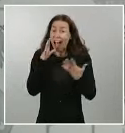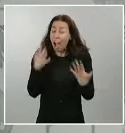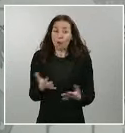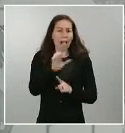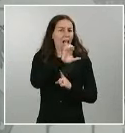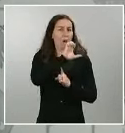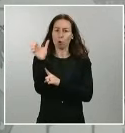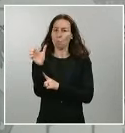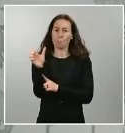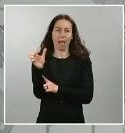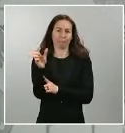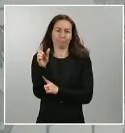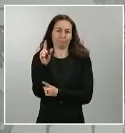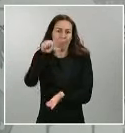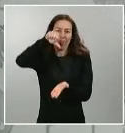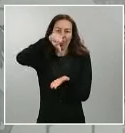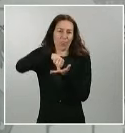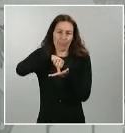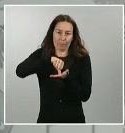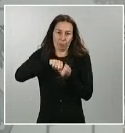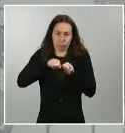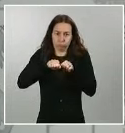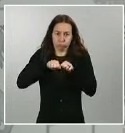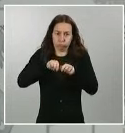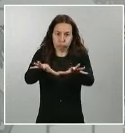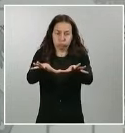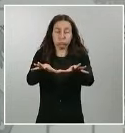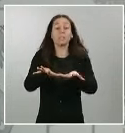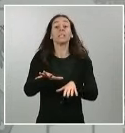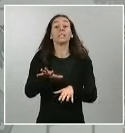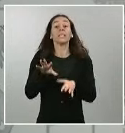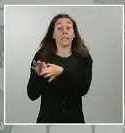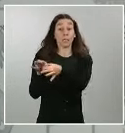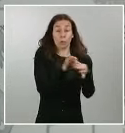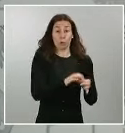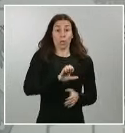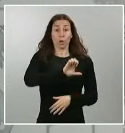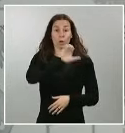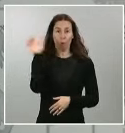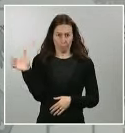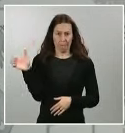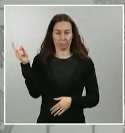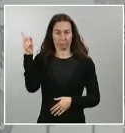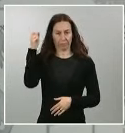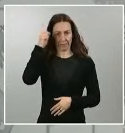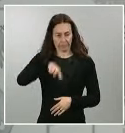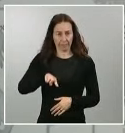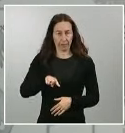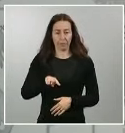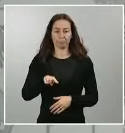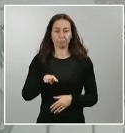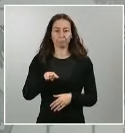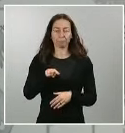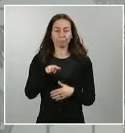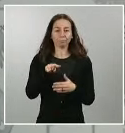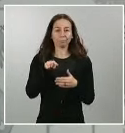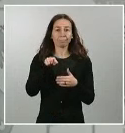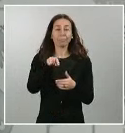del COVID-19. Y la Unión Europea, como es sabido, y hay que recordarlo, tiene su origen en el